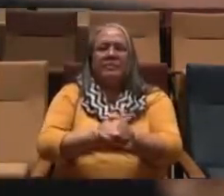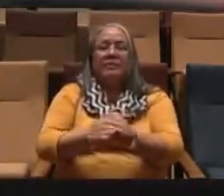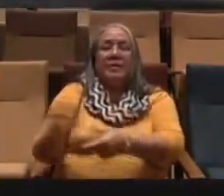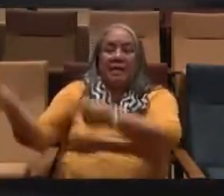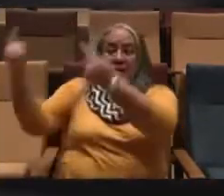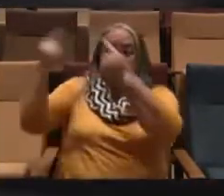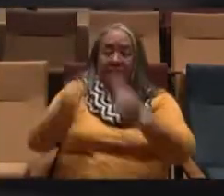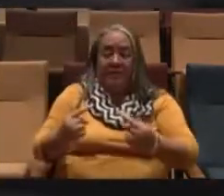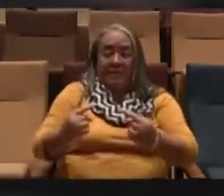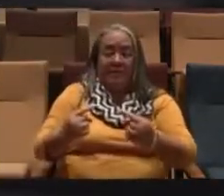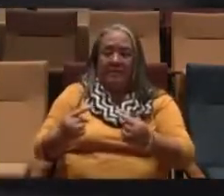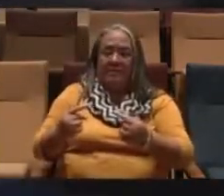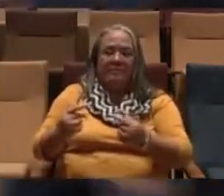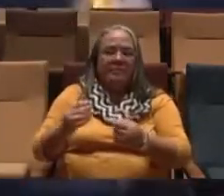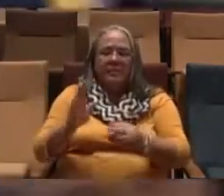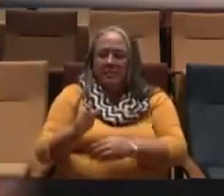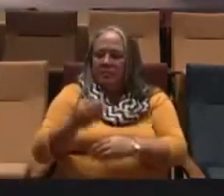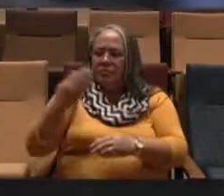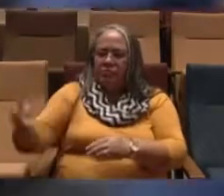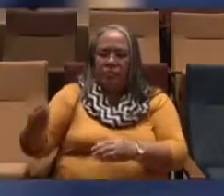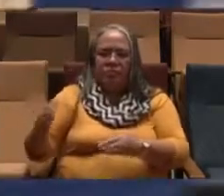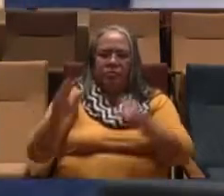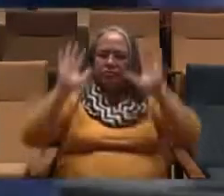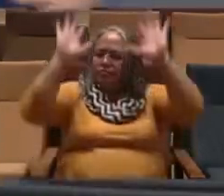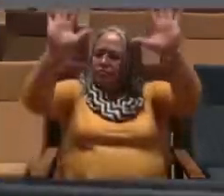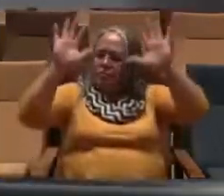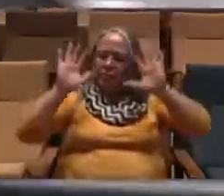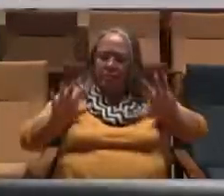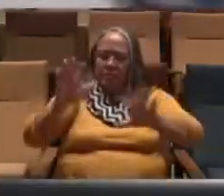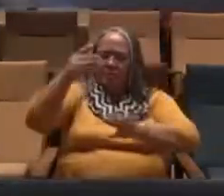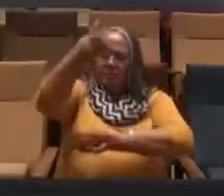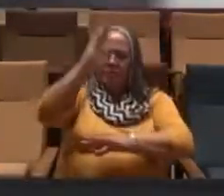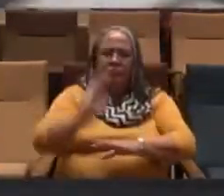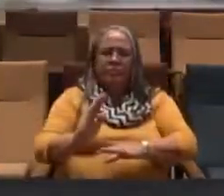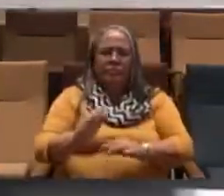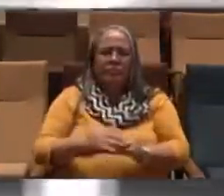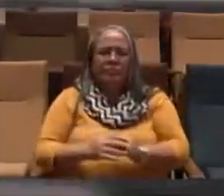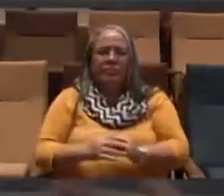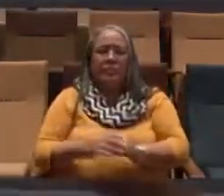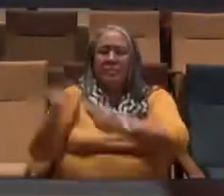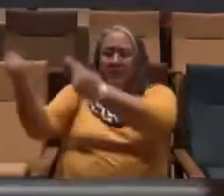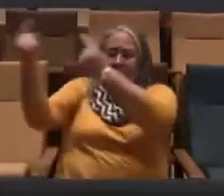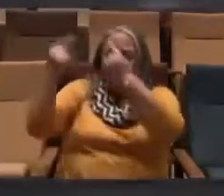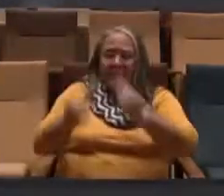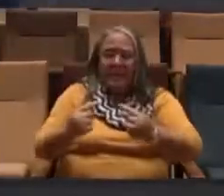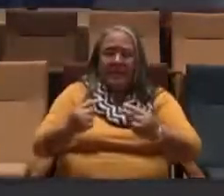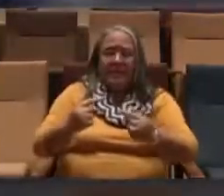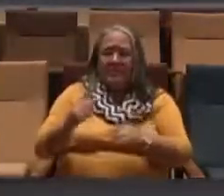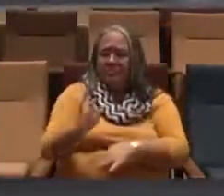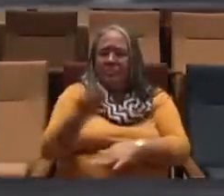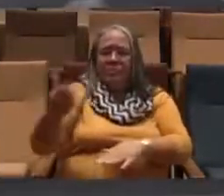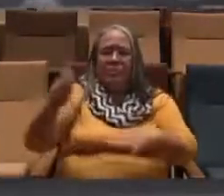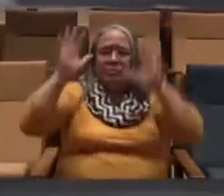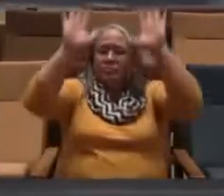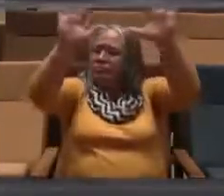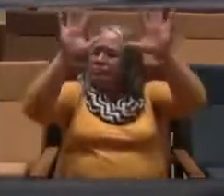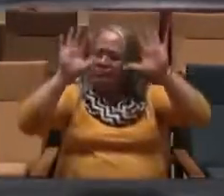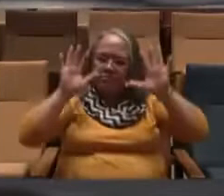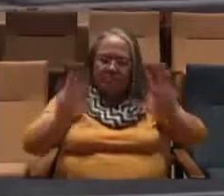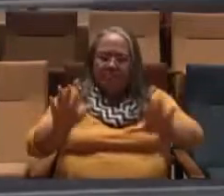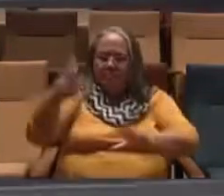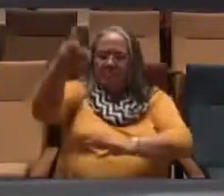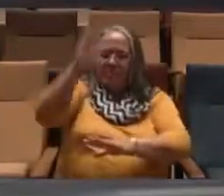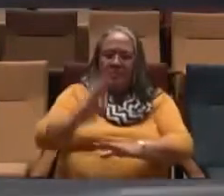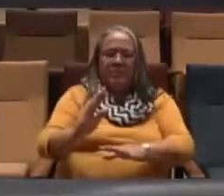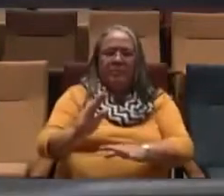cosas mayores de Dios para su ciudad. Greater things are coming for their city. De que vienen cosas mayores de Dios para su nación. Greater things are coming for